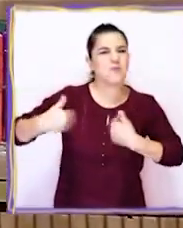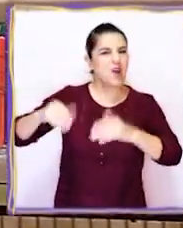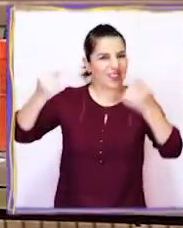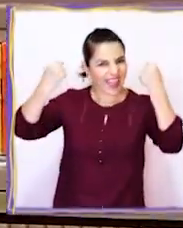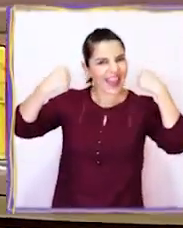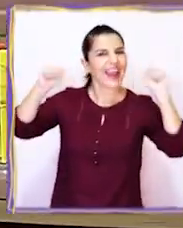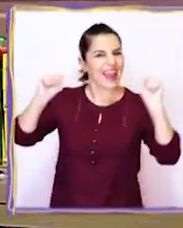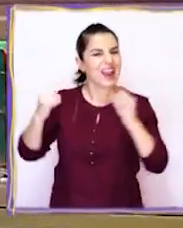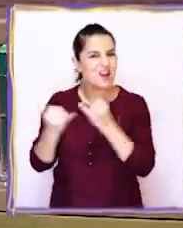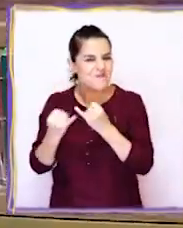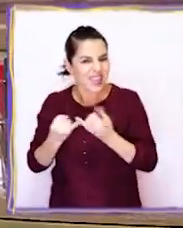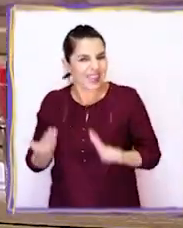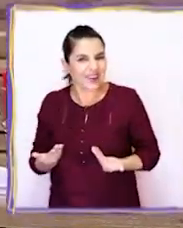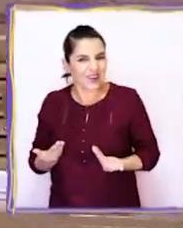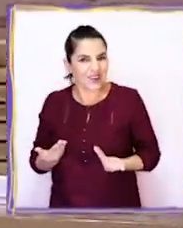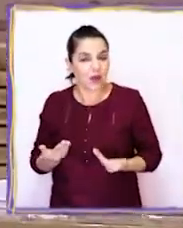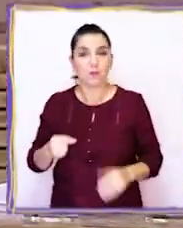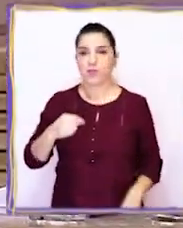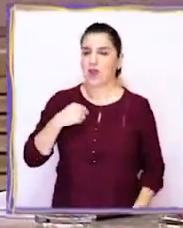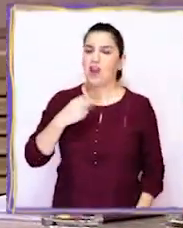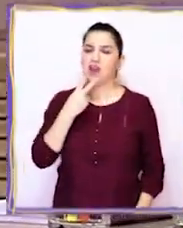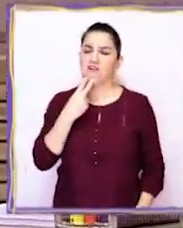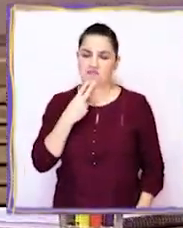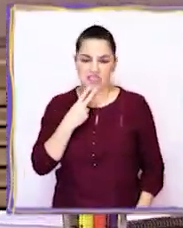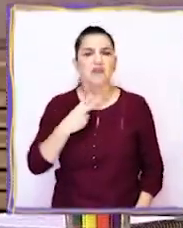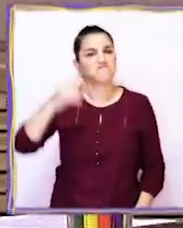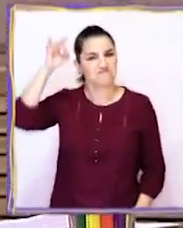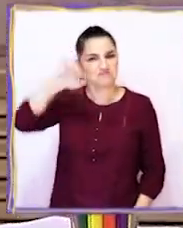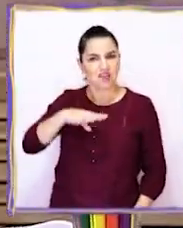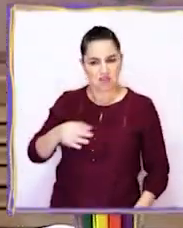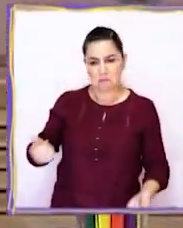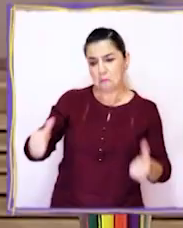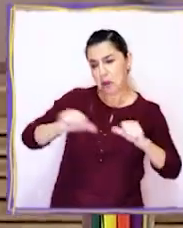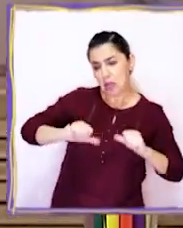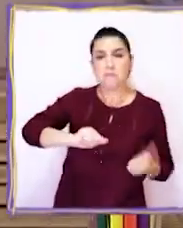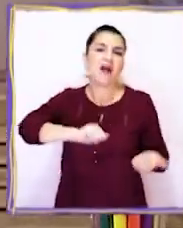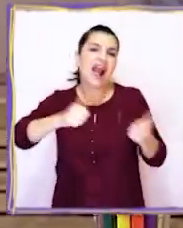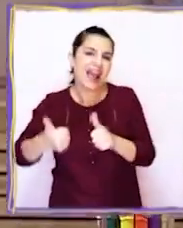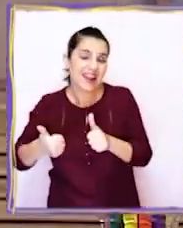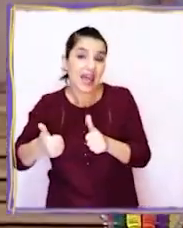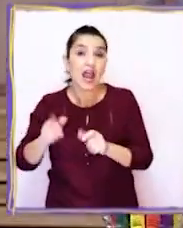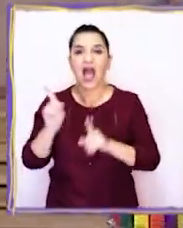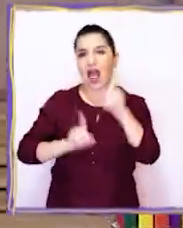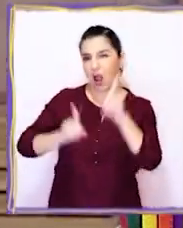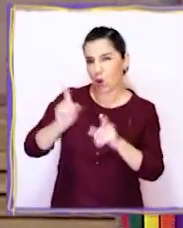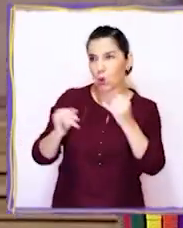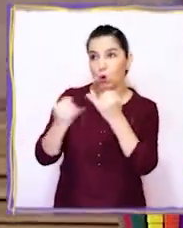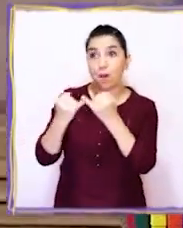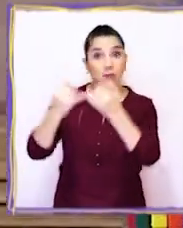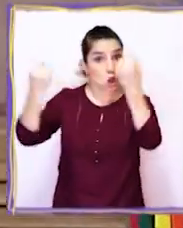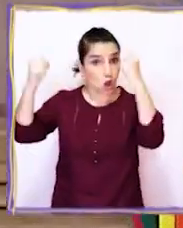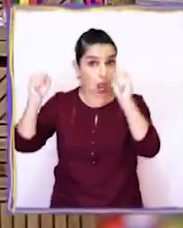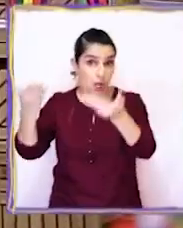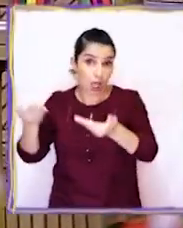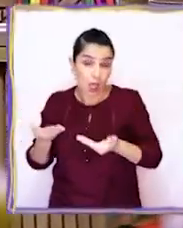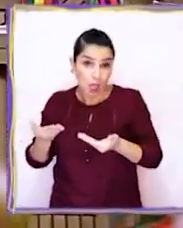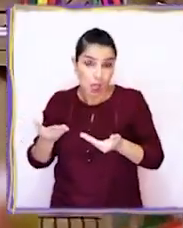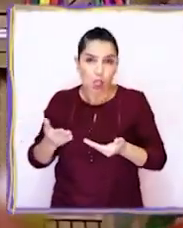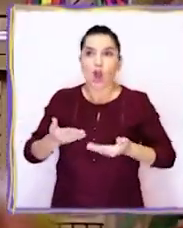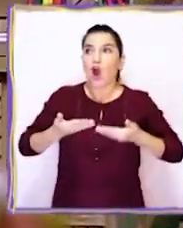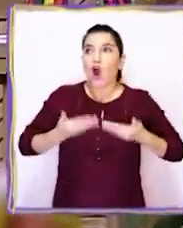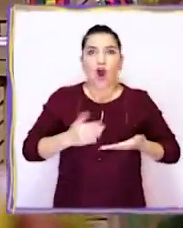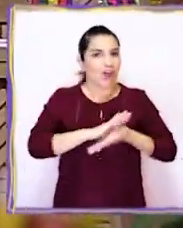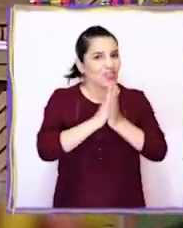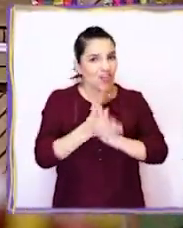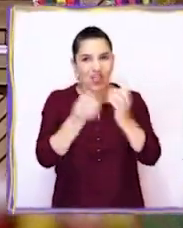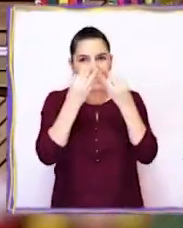importa ganarle a mis amigos en este bachillerato. En la vida hay que saber perder y saber ganar. Y aunque alguno de mis amigos me gane con todo